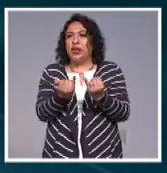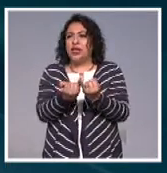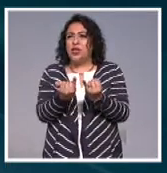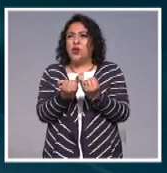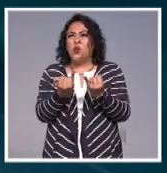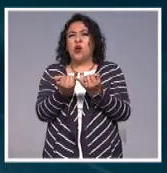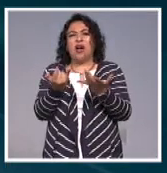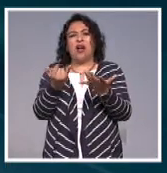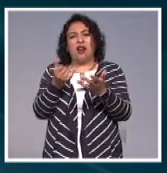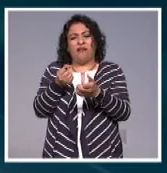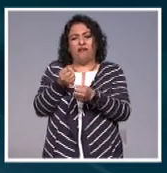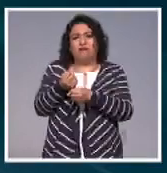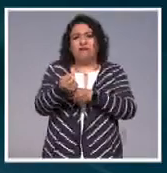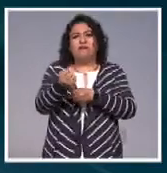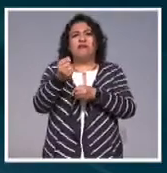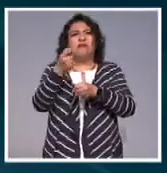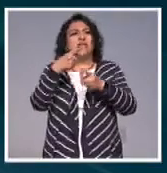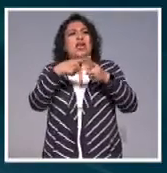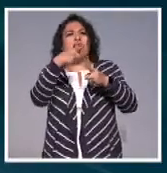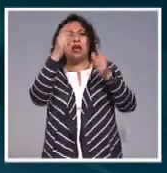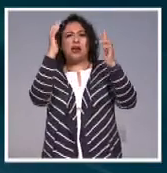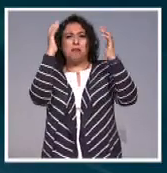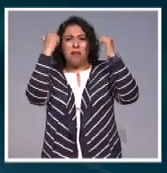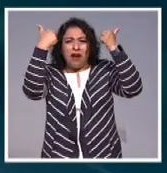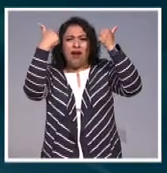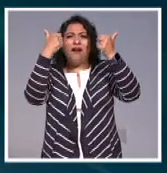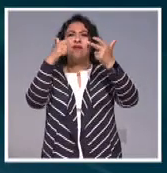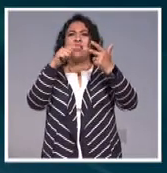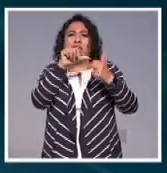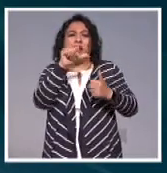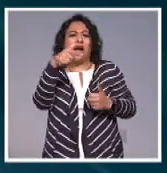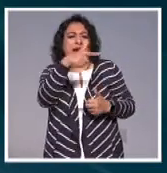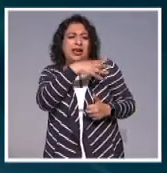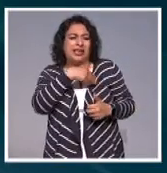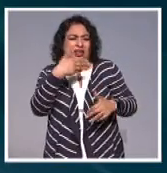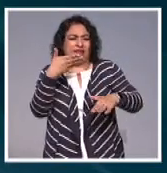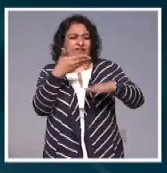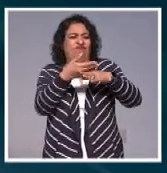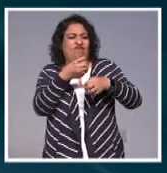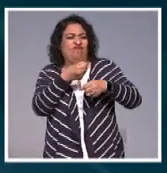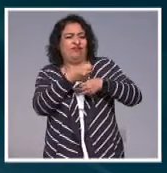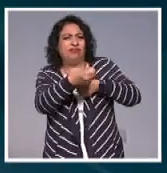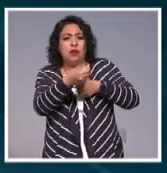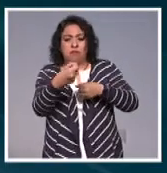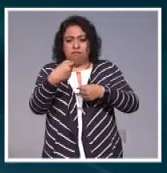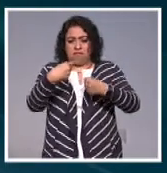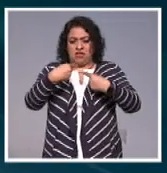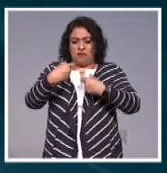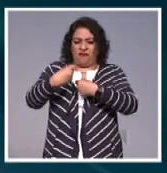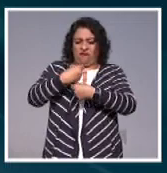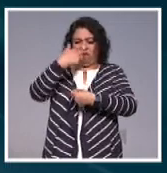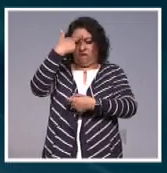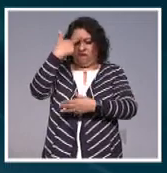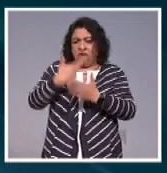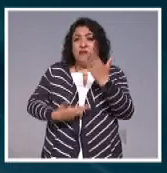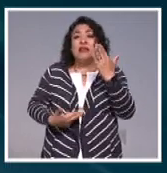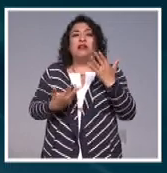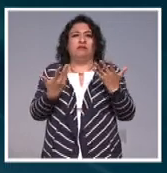de violencia por el narcotráfico, violencia hacia sus hijos, evidentemente, y hacia ellas mismas, por